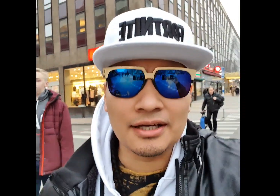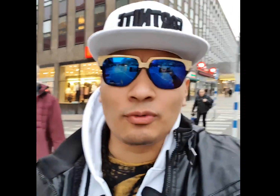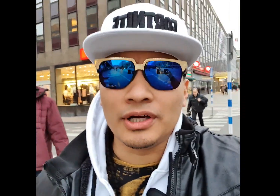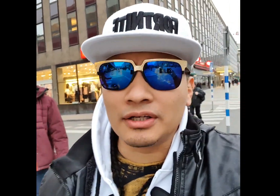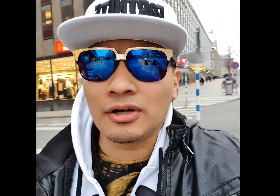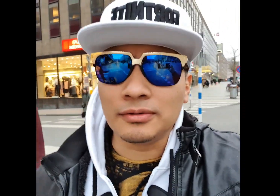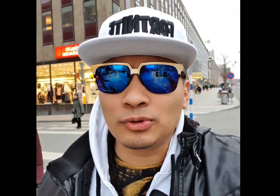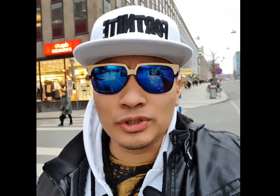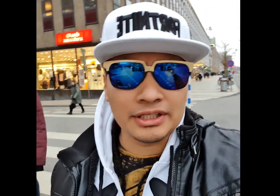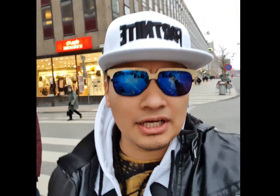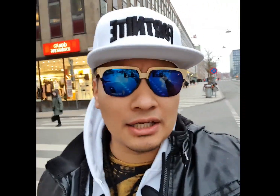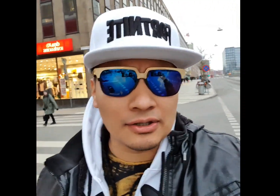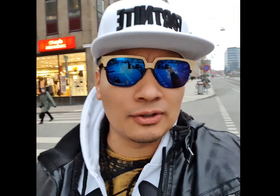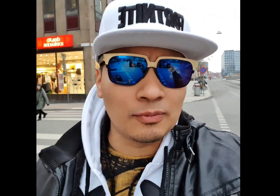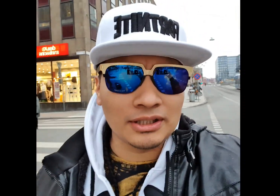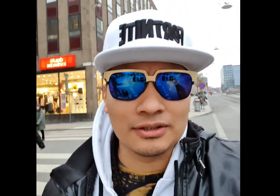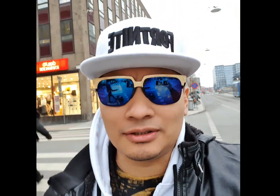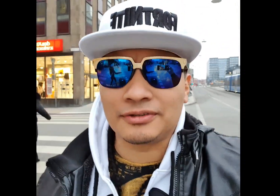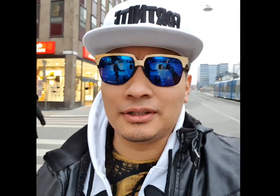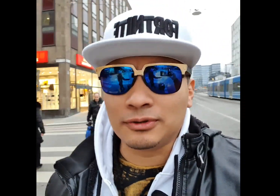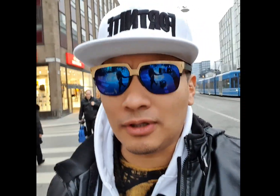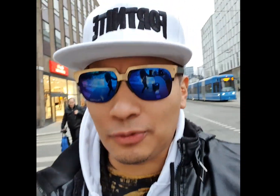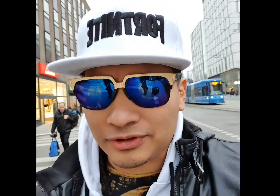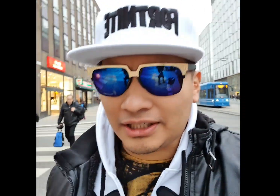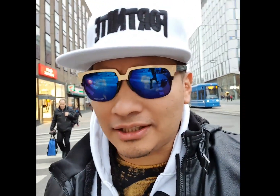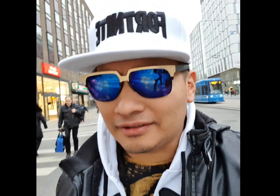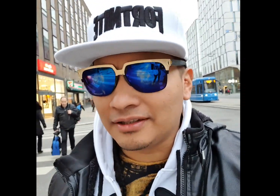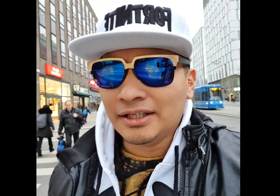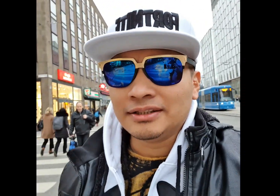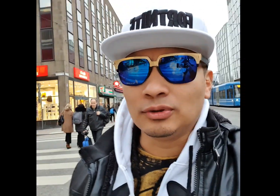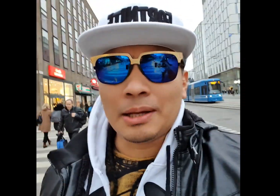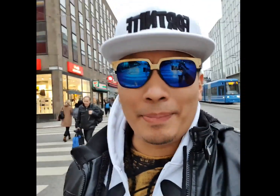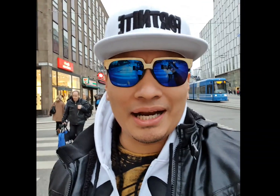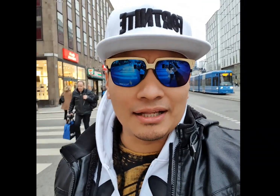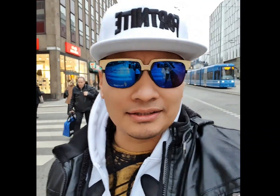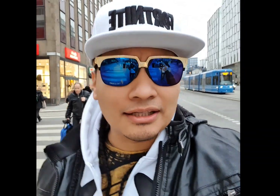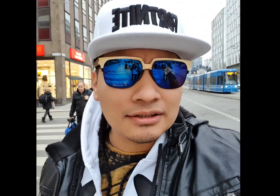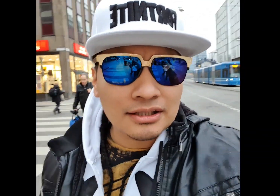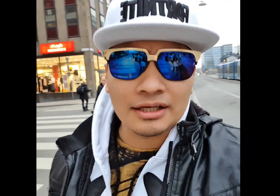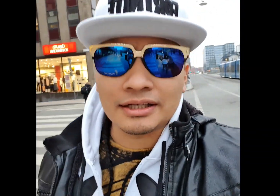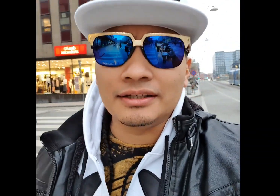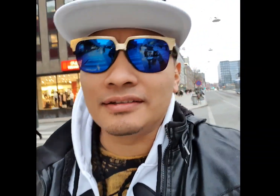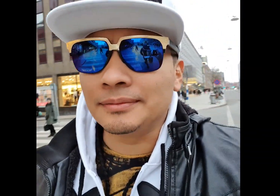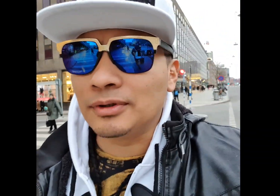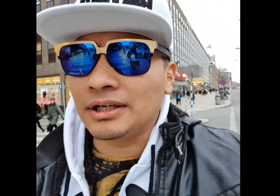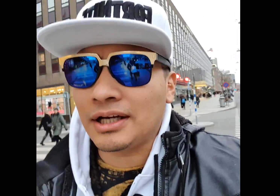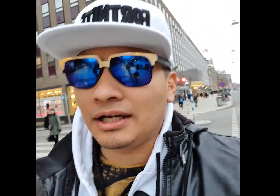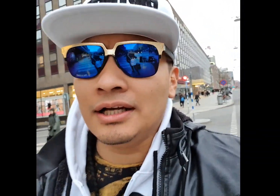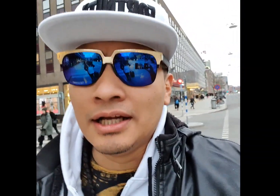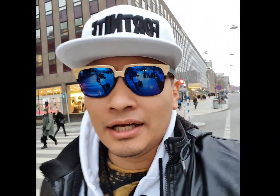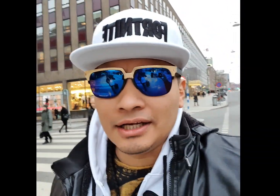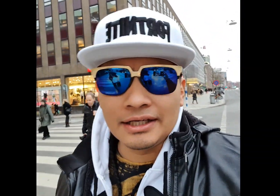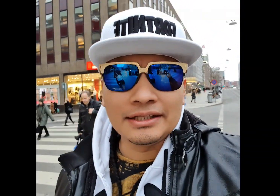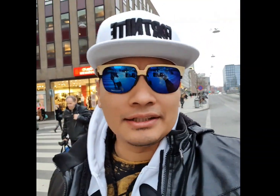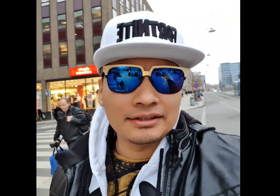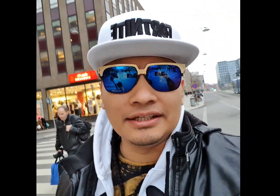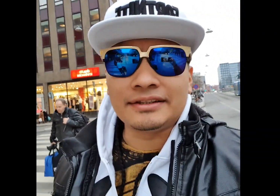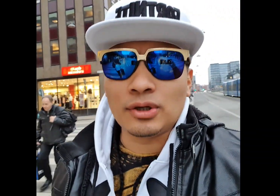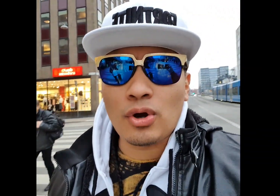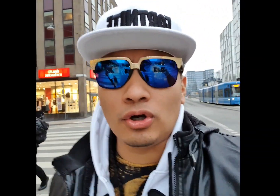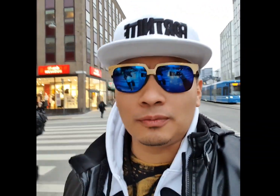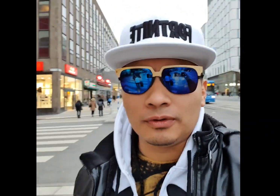¿Cómo están? Welcome to the jungle. Bueno, los saludo a ustedes en una parada técnica que hicimos acá